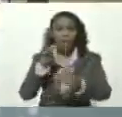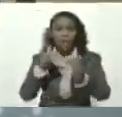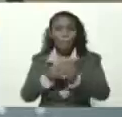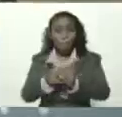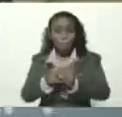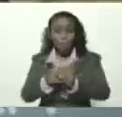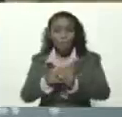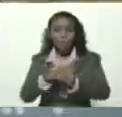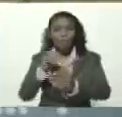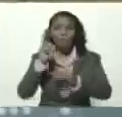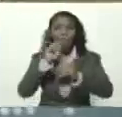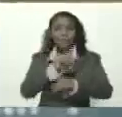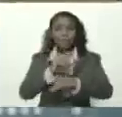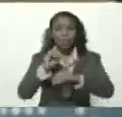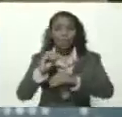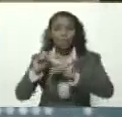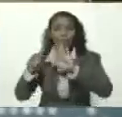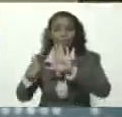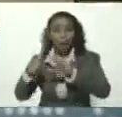30.106 máquinas de votación,